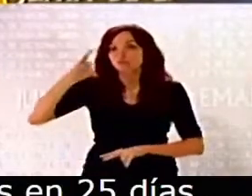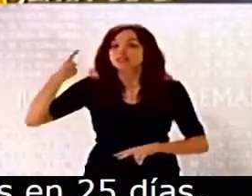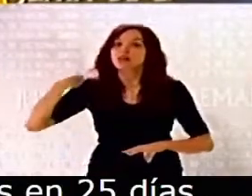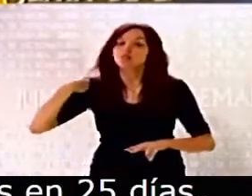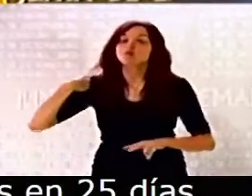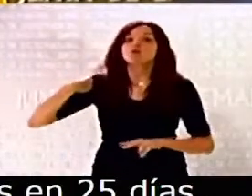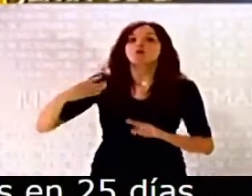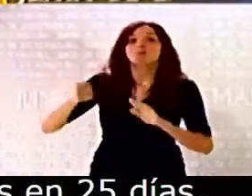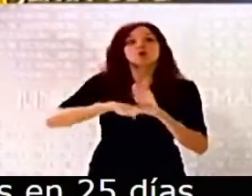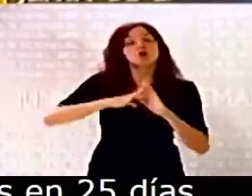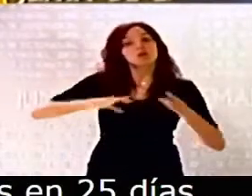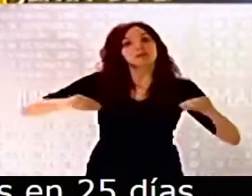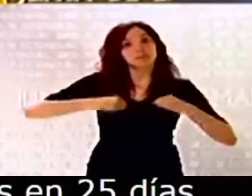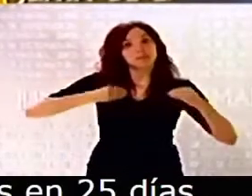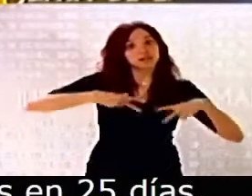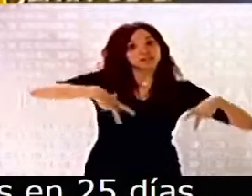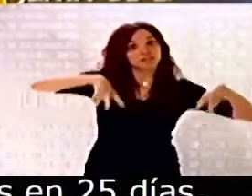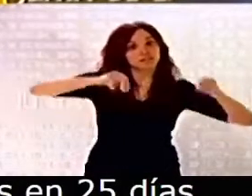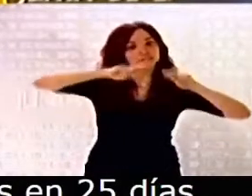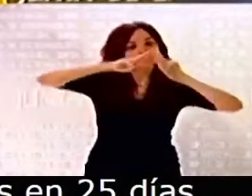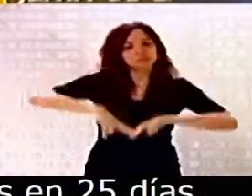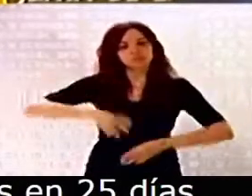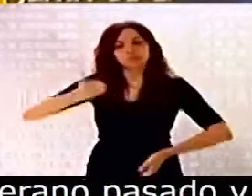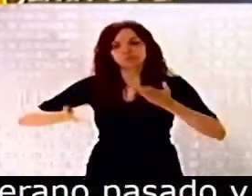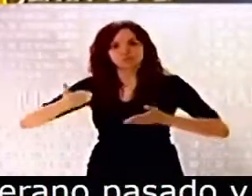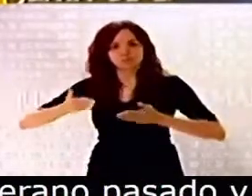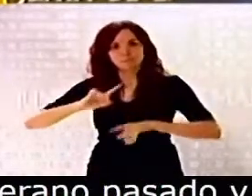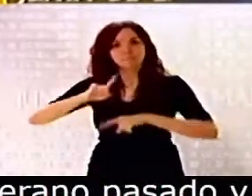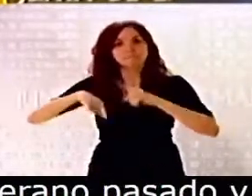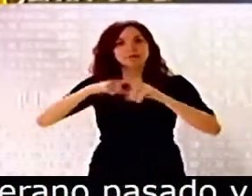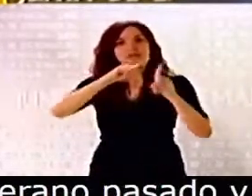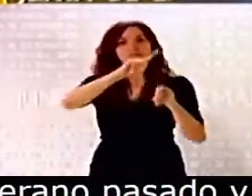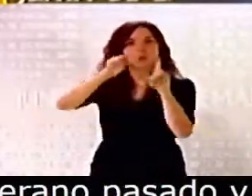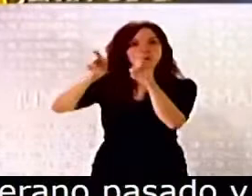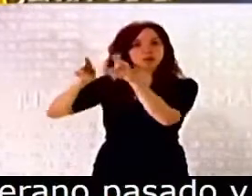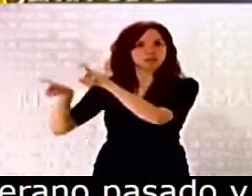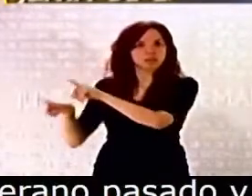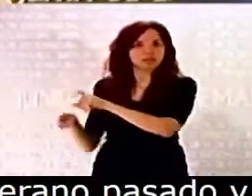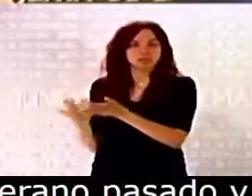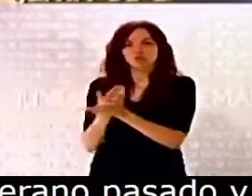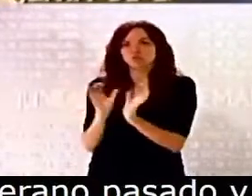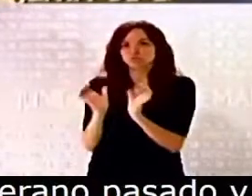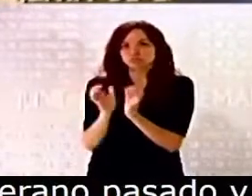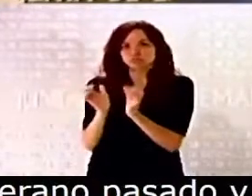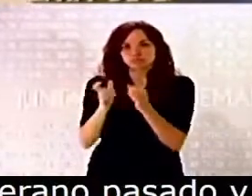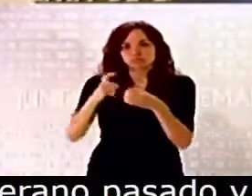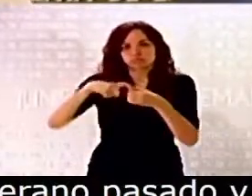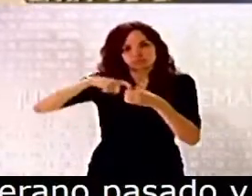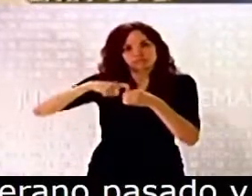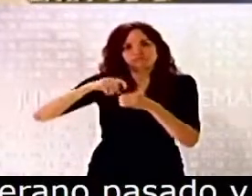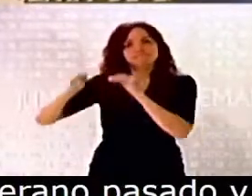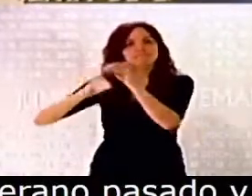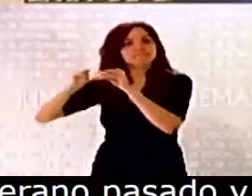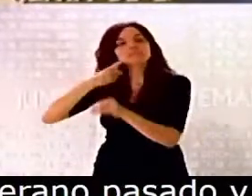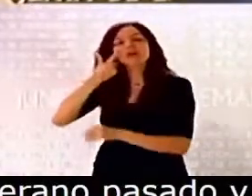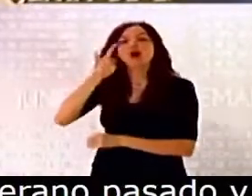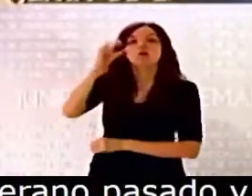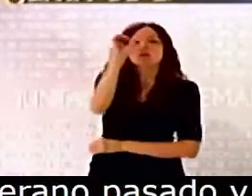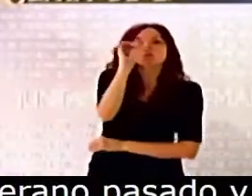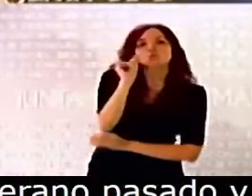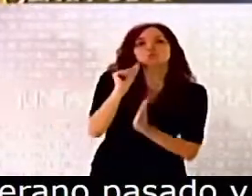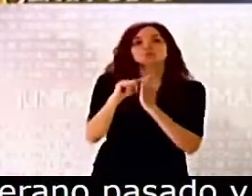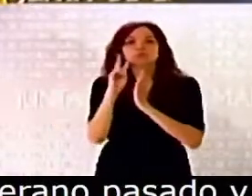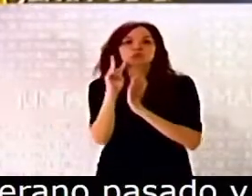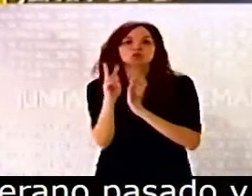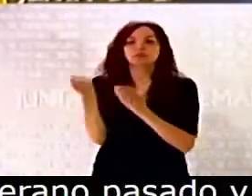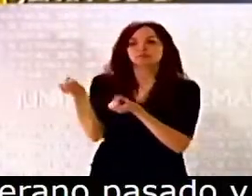programa Diviértete y anotamos, además con una encuesta que hicimos a todas las mancomunidades participantes, aquellas consideraciones que